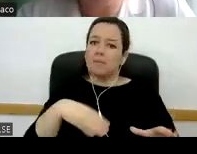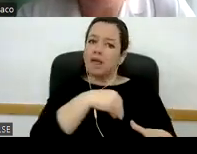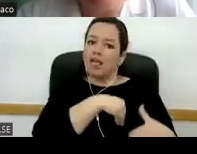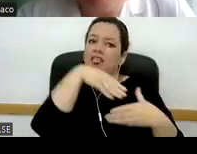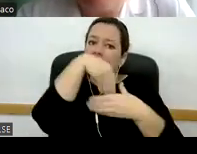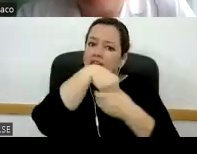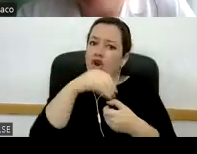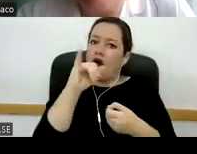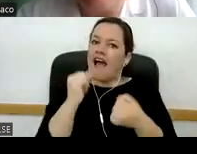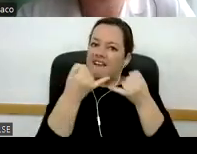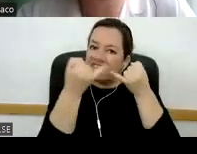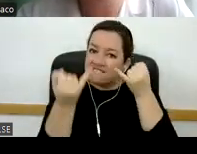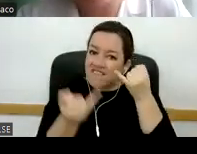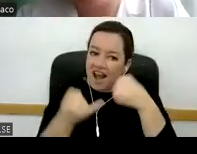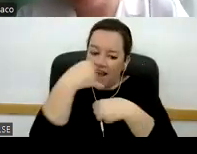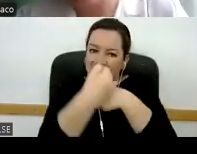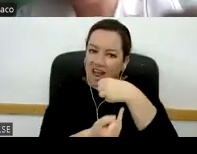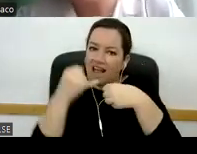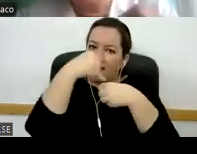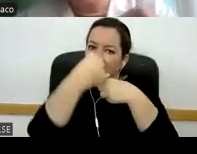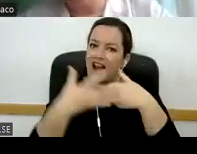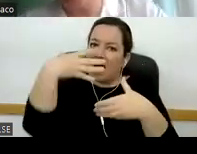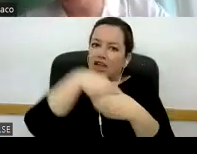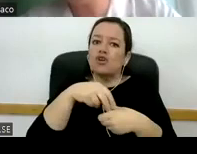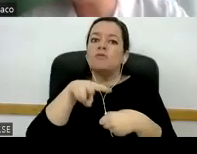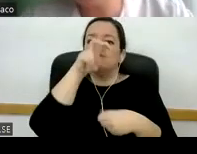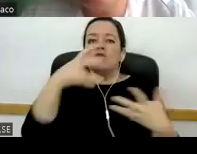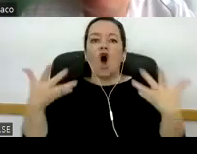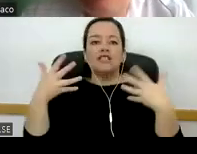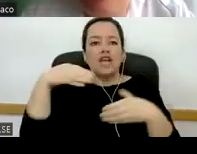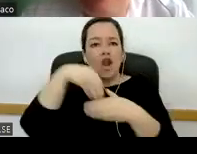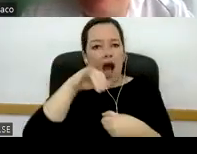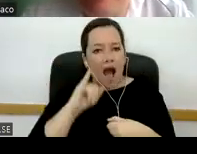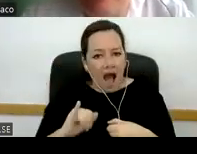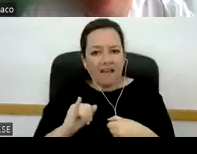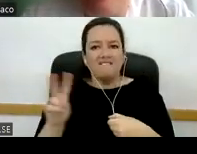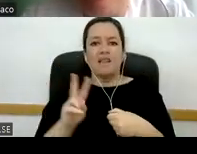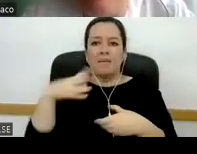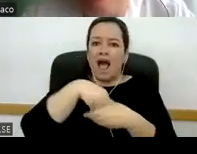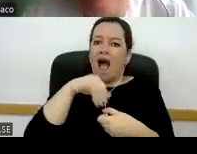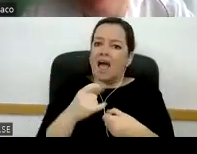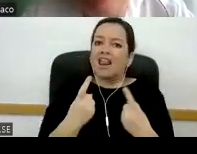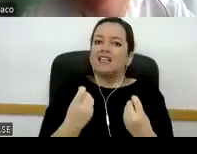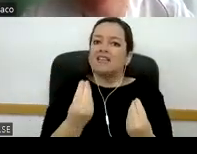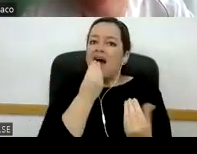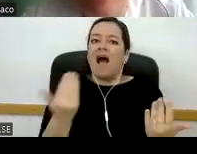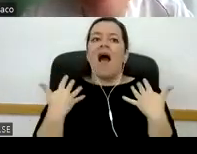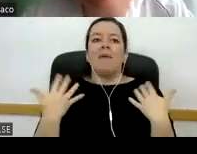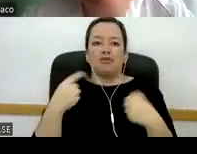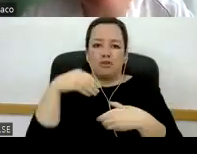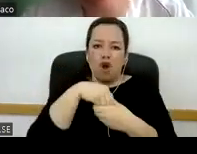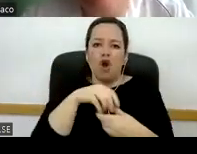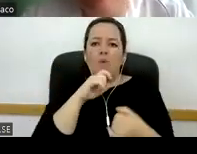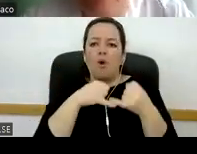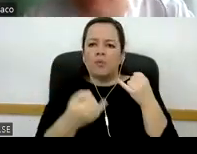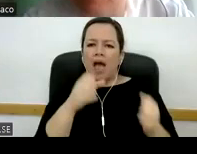vasos, también recibe su propia irrigación, su propio oxígeno, sus propios nutrientes, que serían a través de las arterias